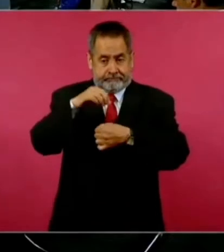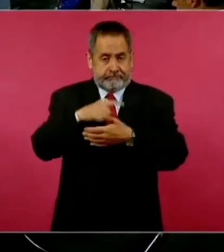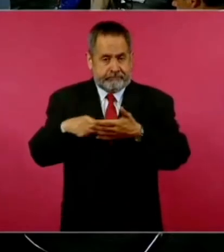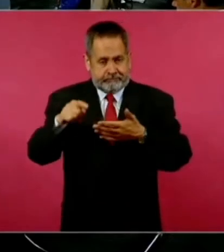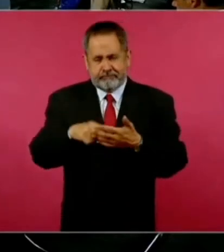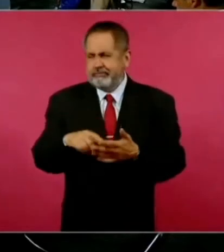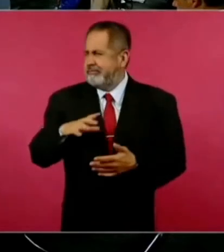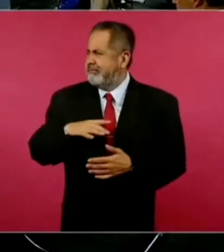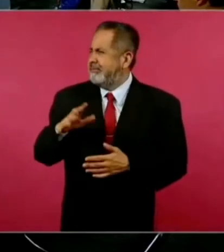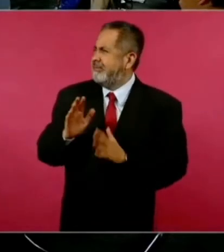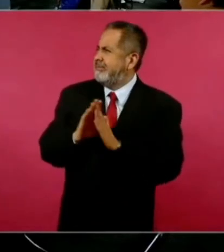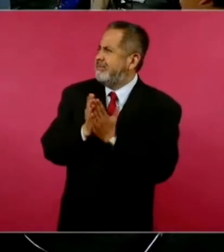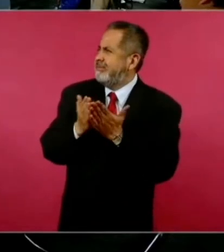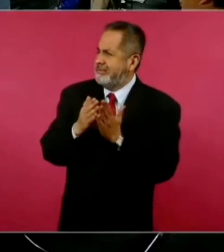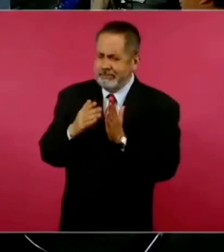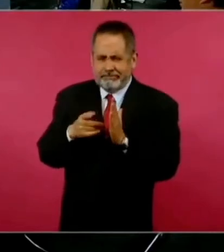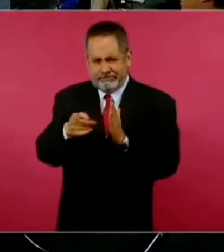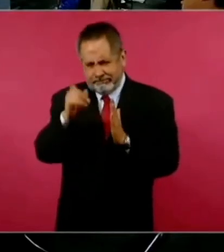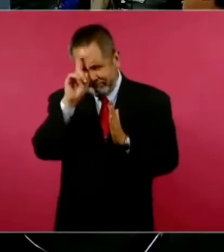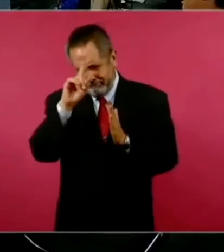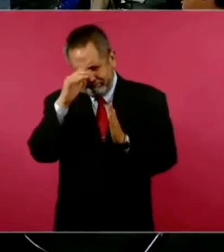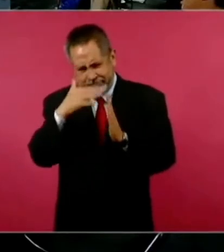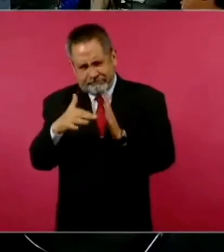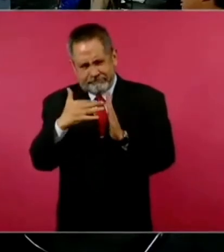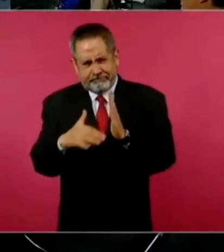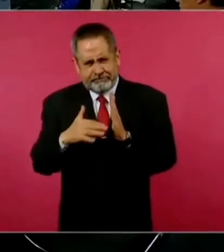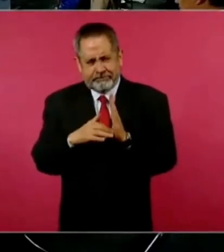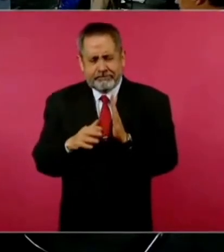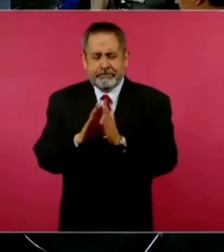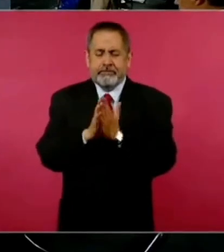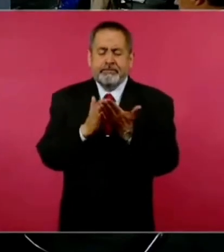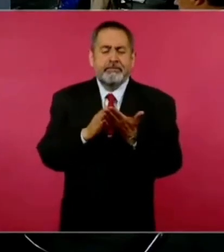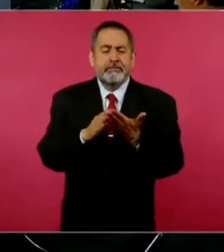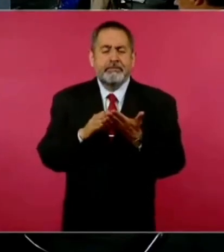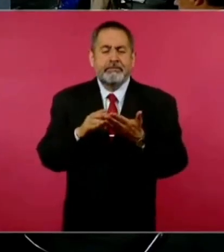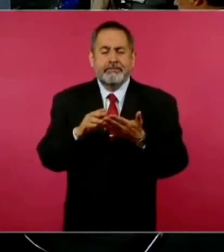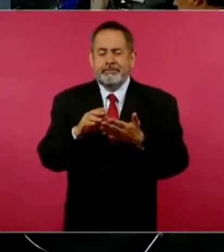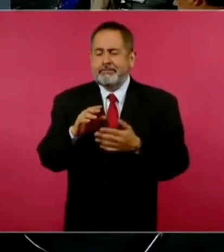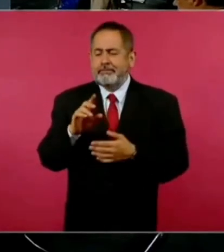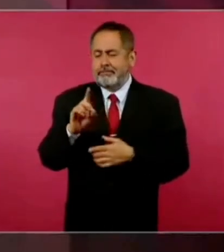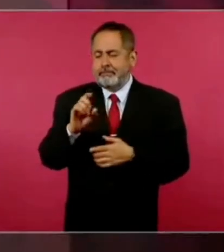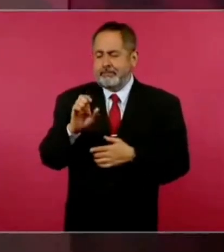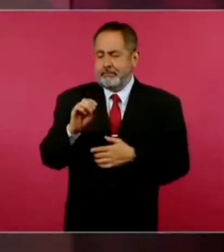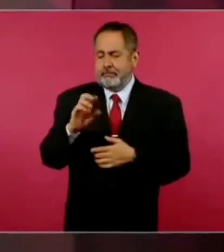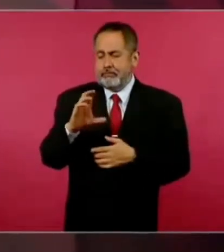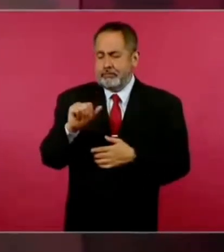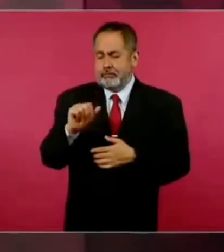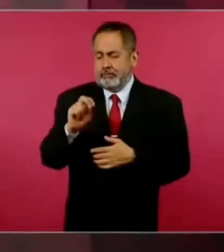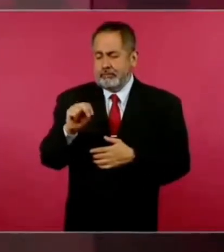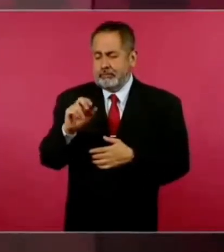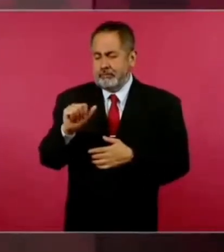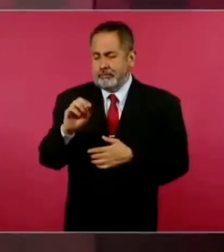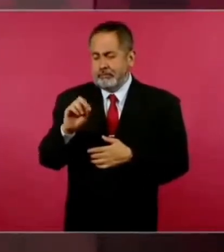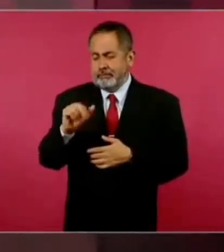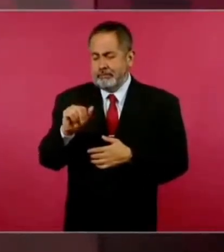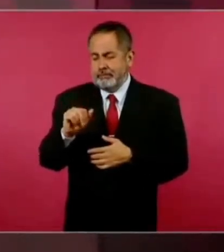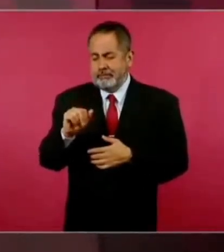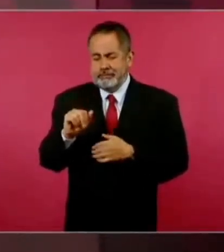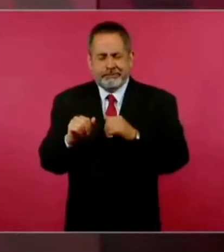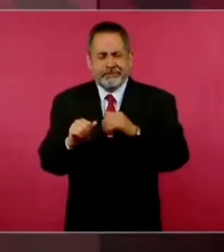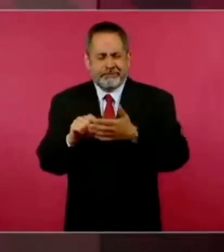un libro que se llama, lo recomiendo, La democracia en América, de Alex Tocqueville.